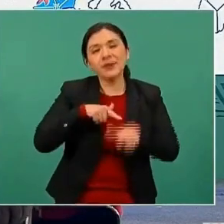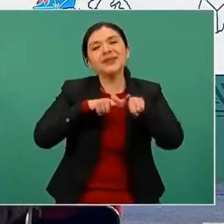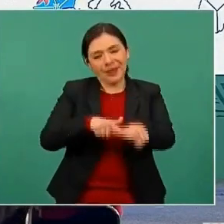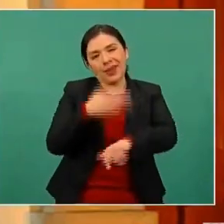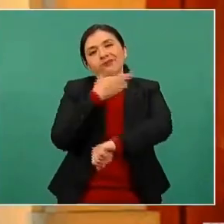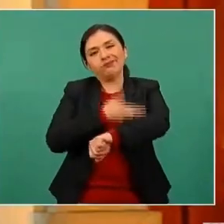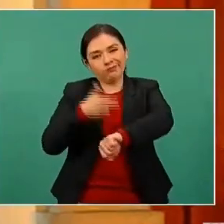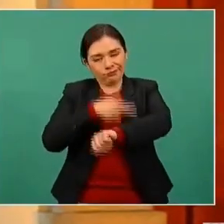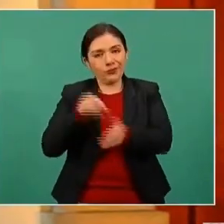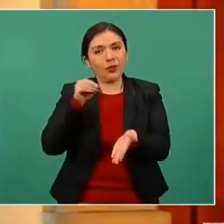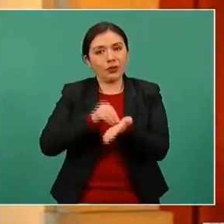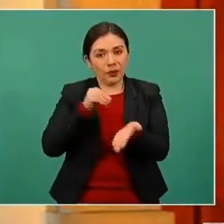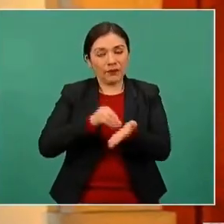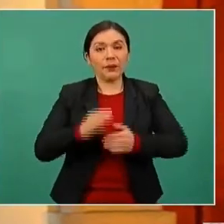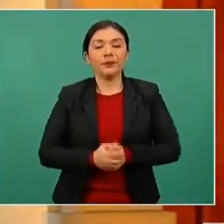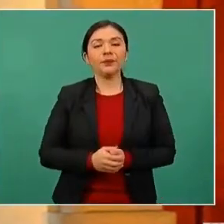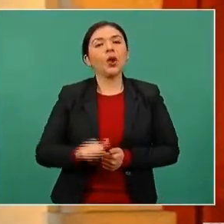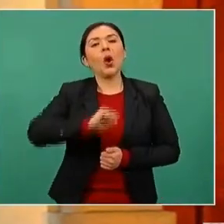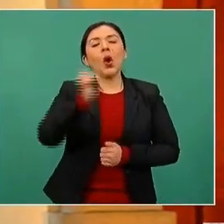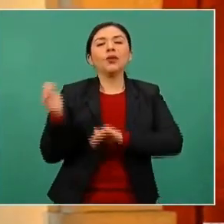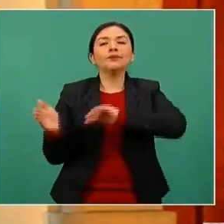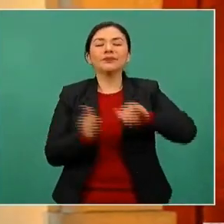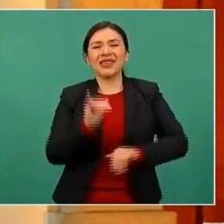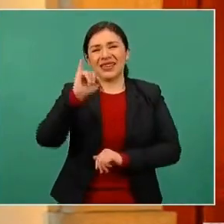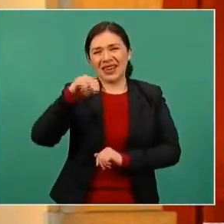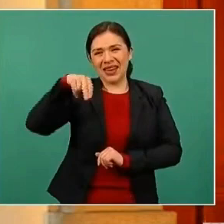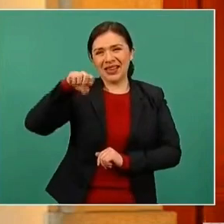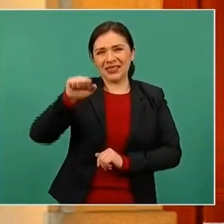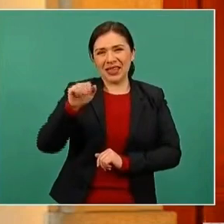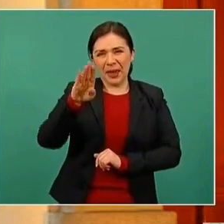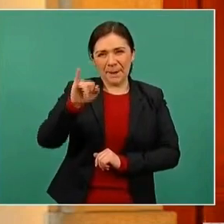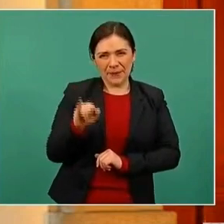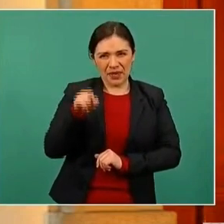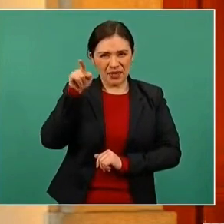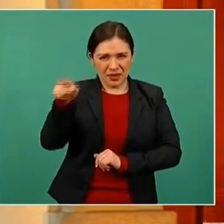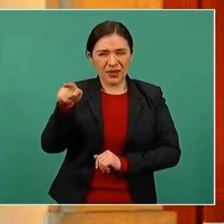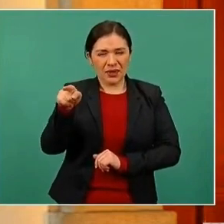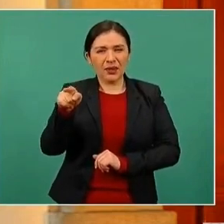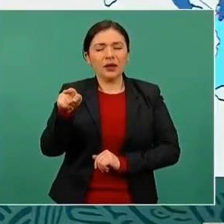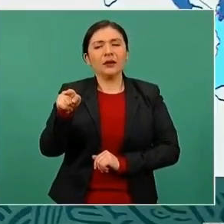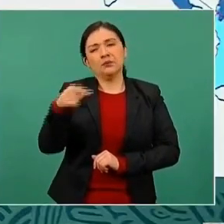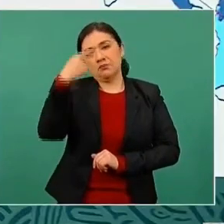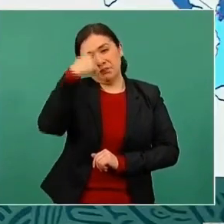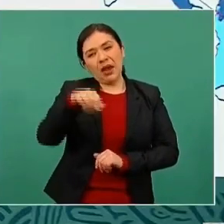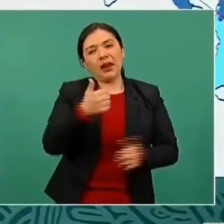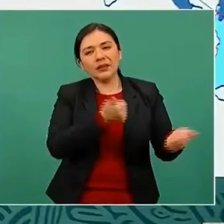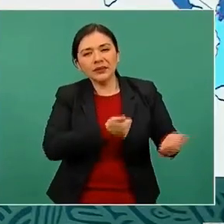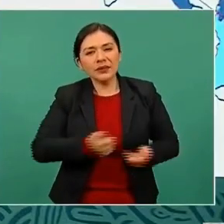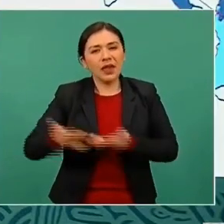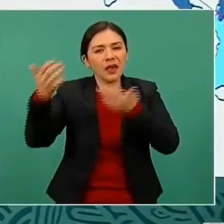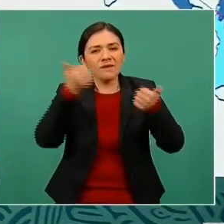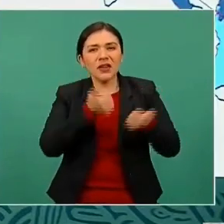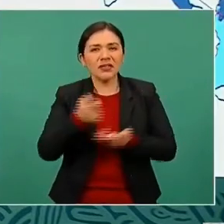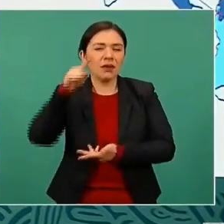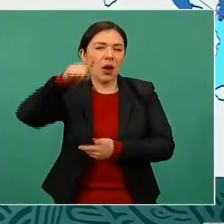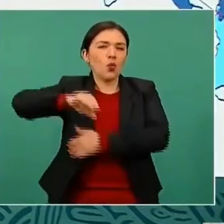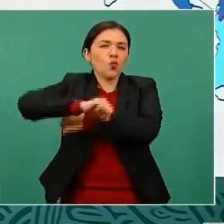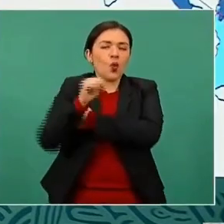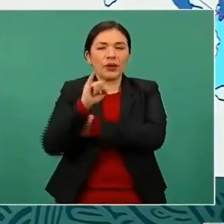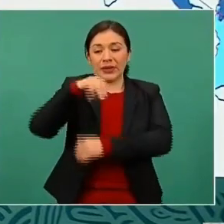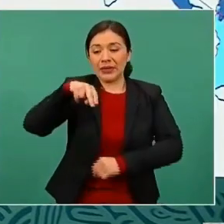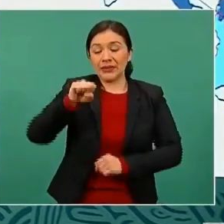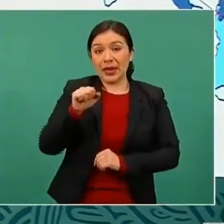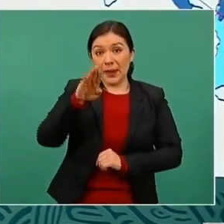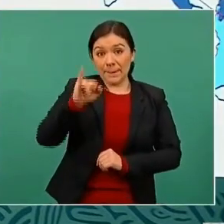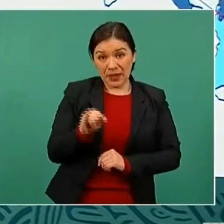al ain sábila siguiente en cuanto a la distribución a los almacenes de link xavi